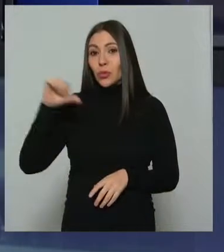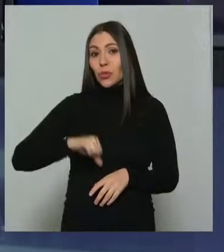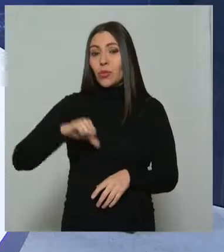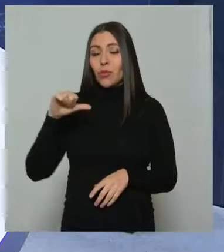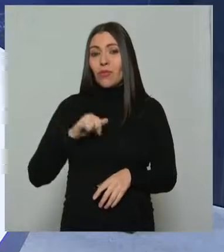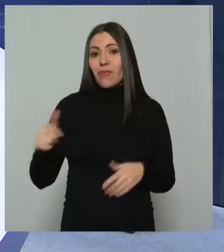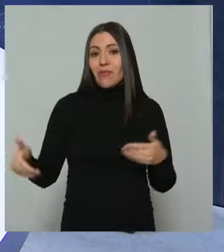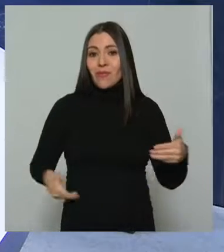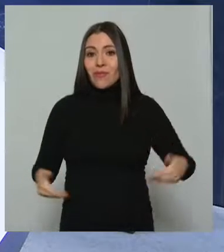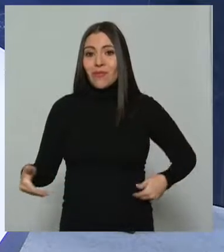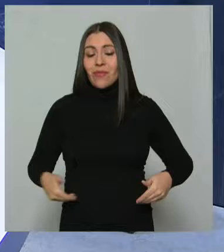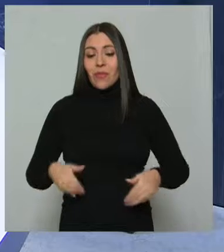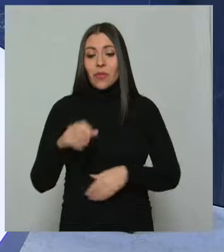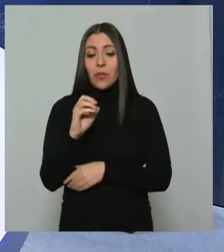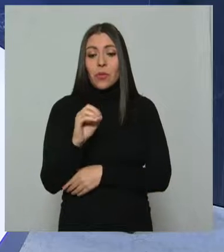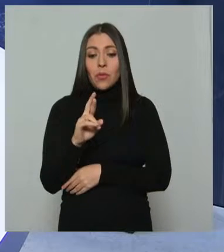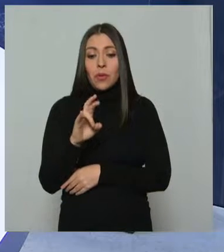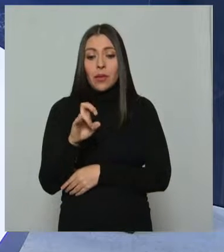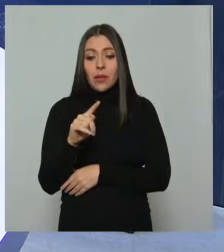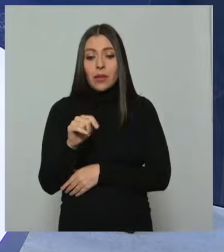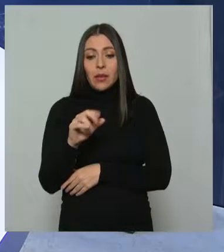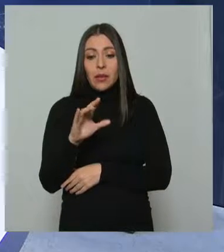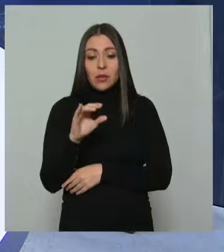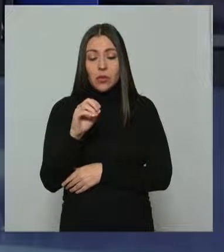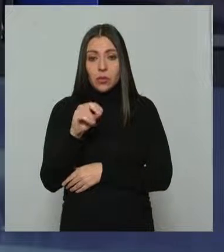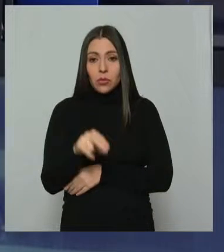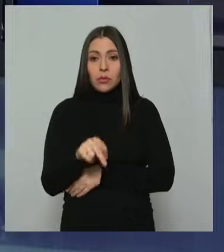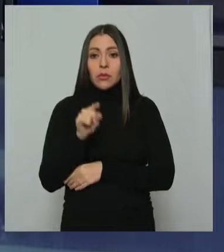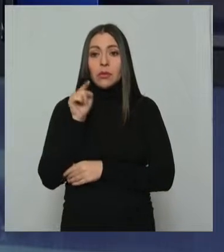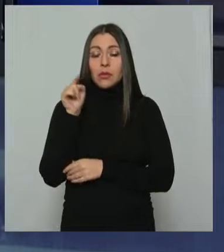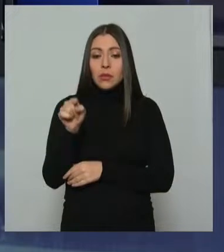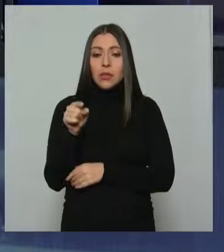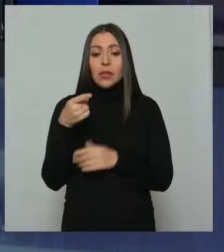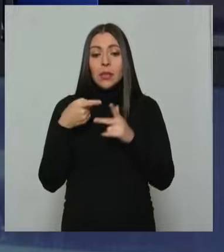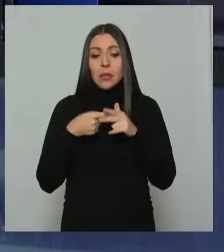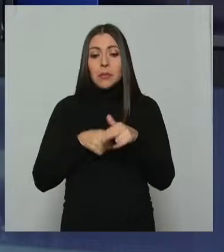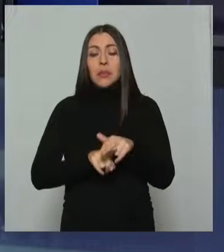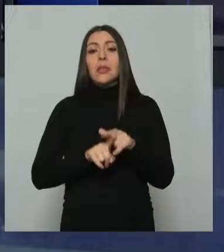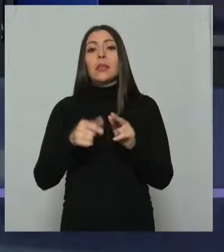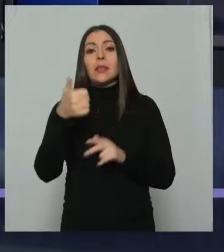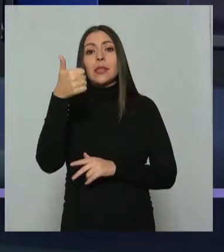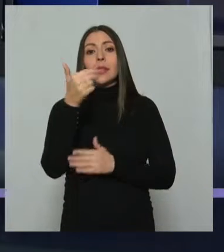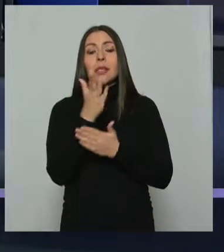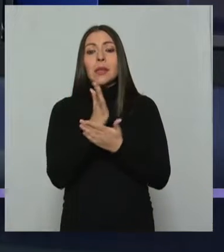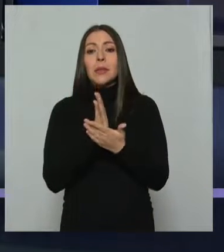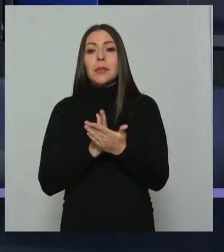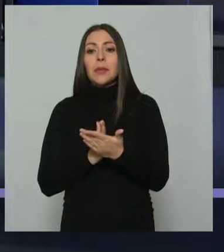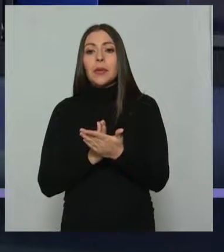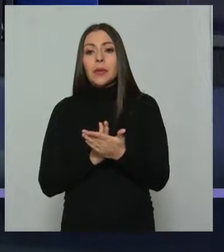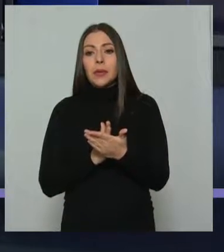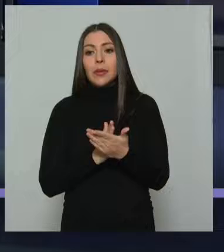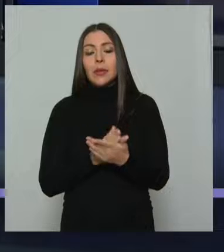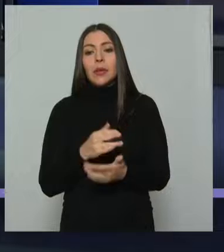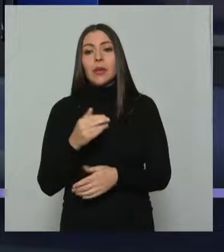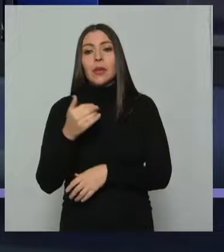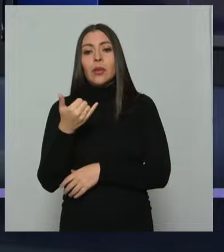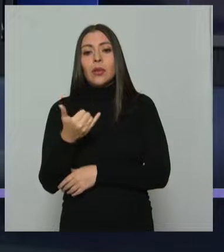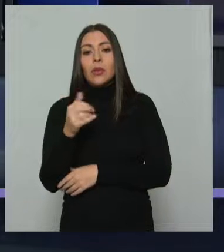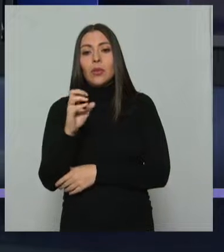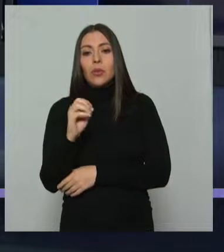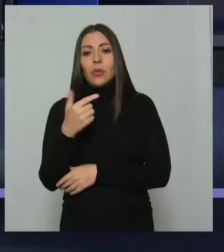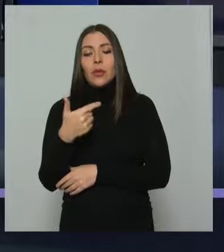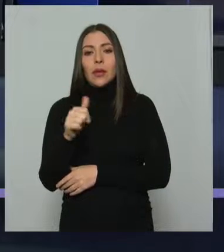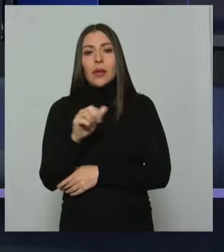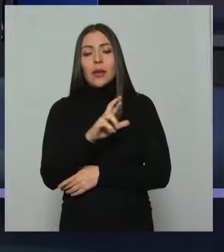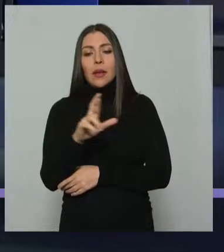tan pronto termine la primera obra, empieza en el Teatro Orientación a las 6:30, Yo Garrick, el autor es